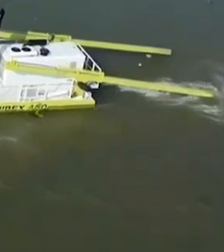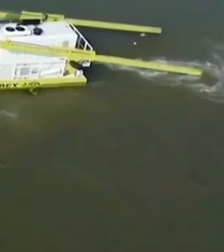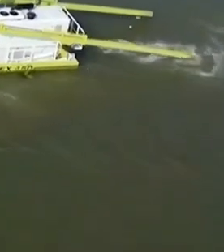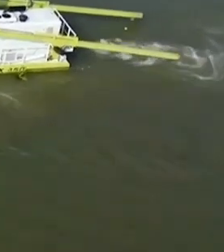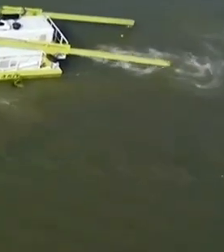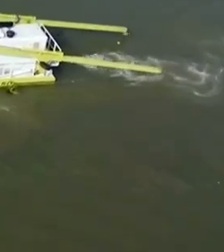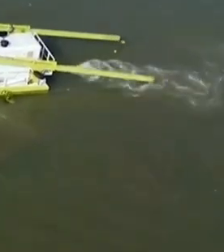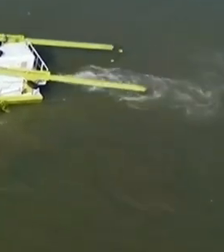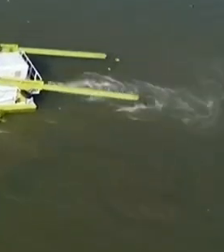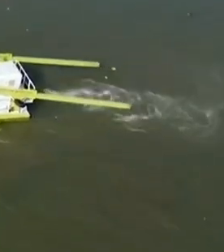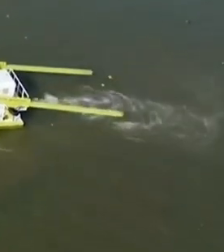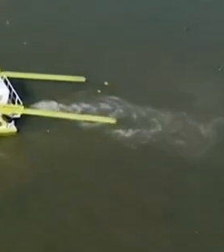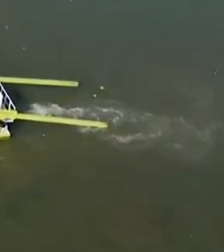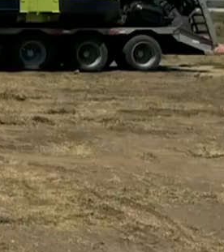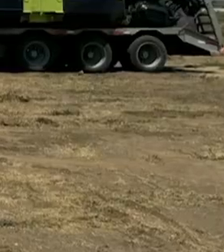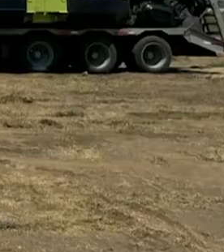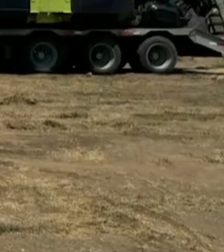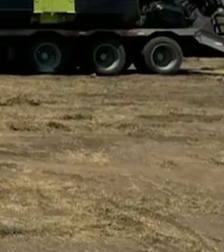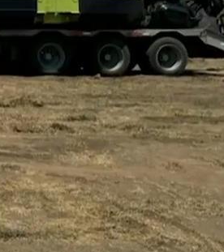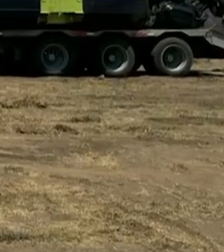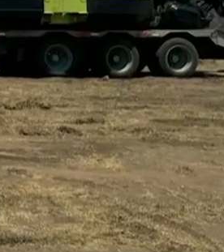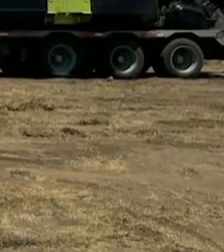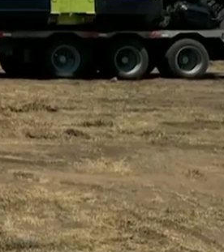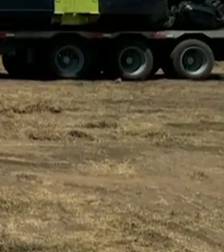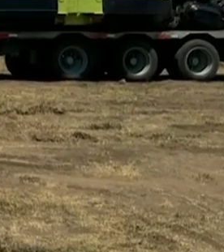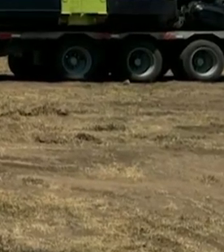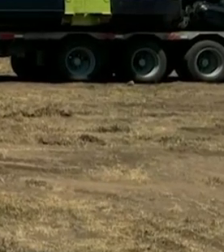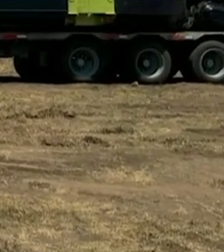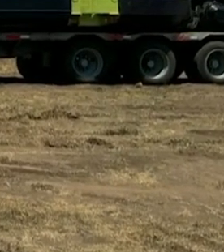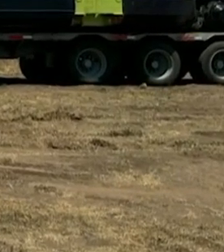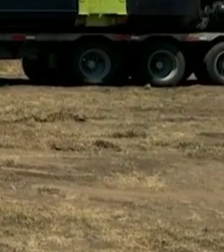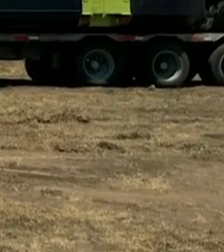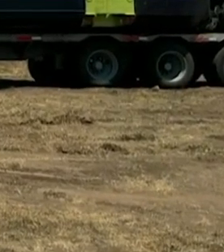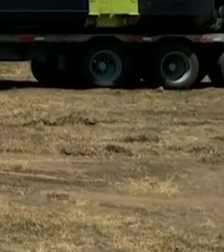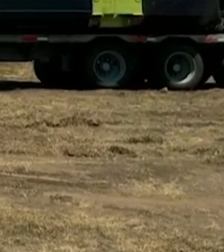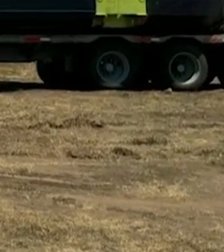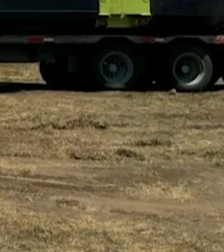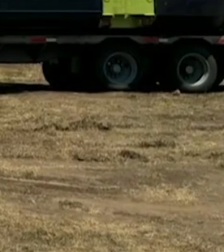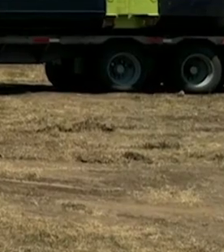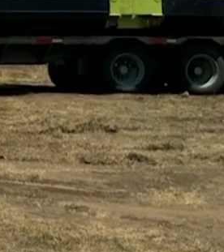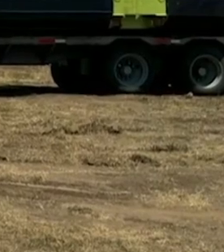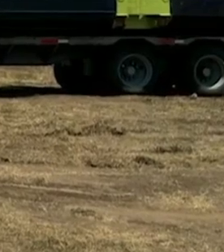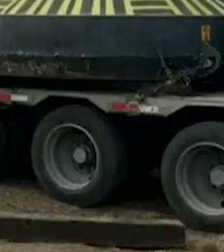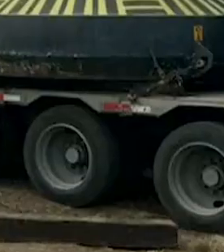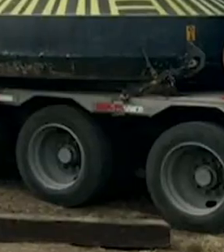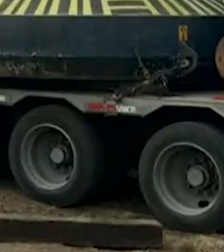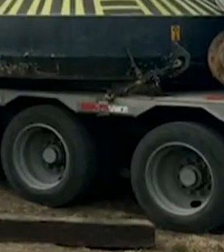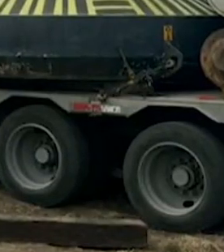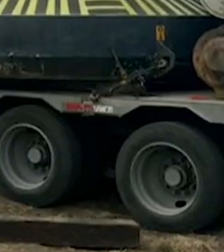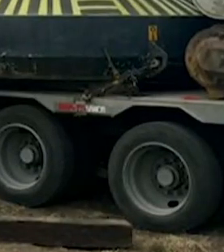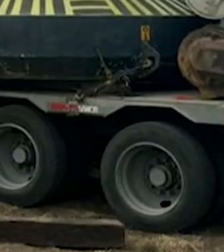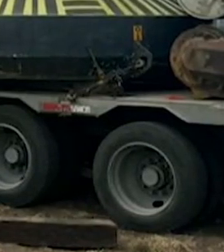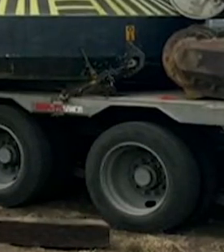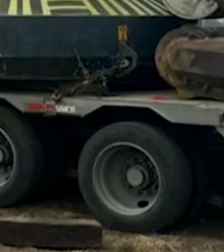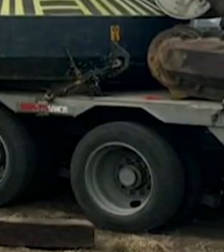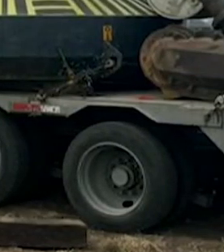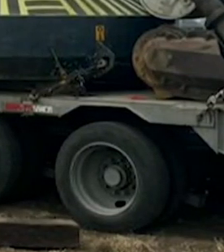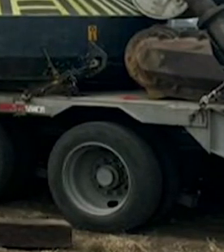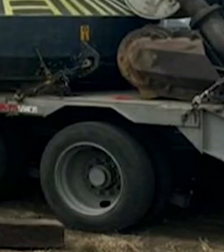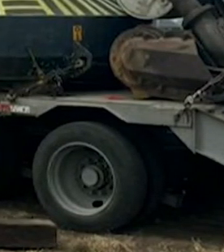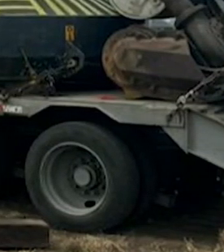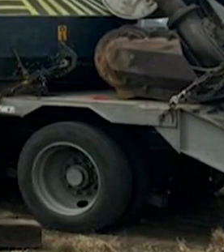que cuenta. Es de fácil transporte, ya que puede embarcarse en una plataforma o cama baja para ser trasladada por